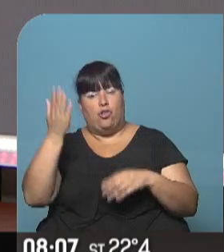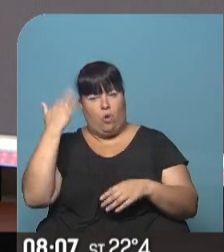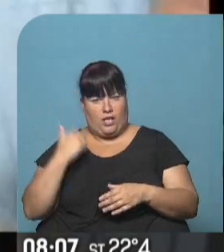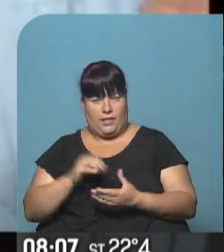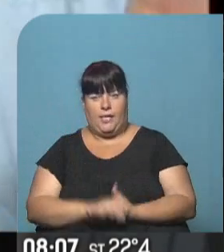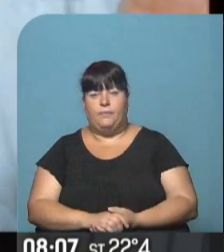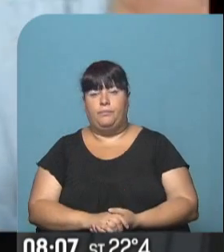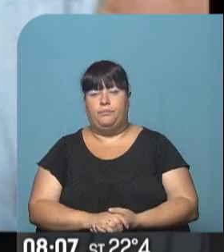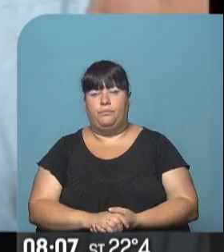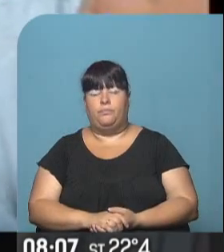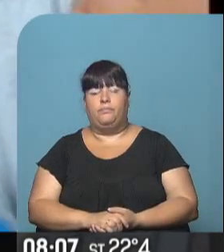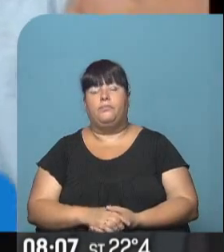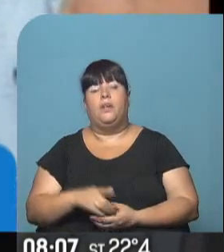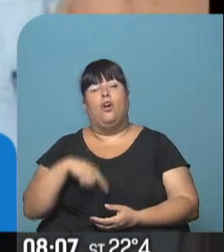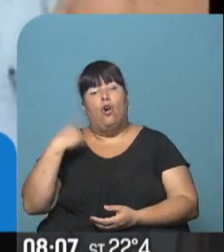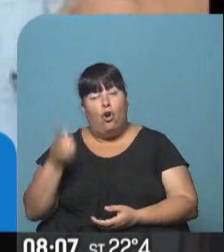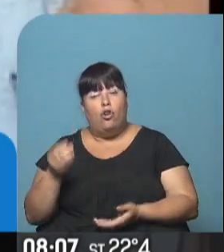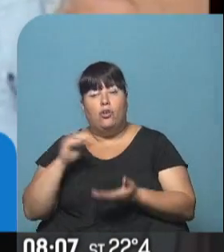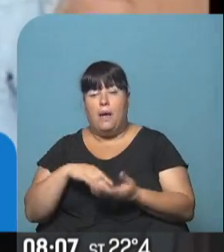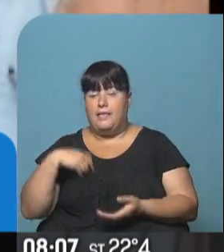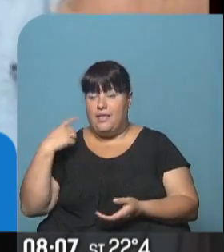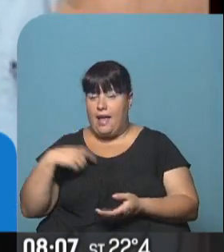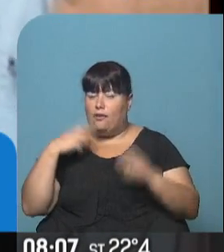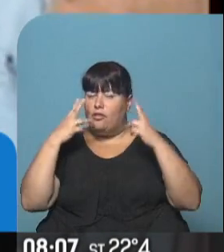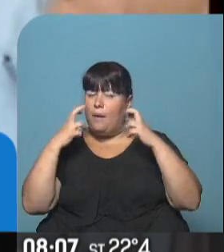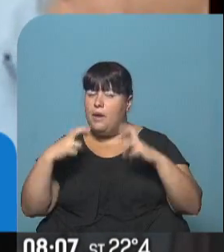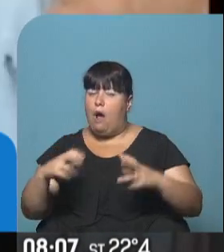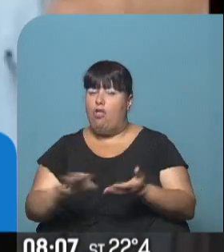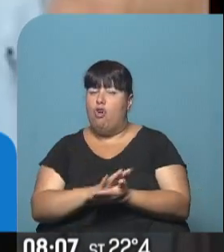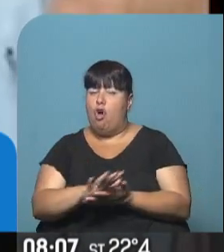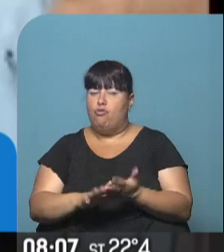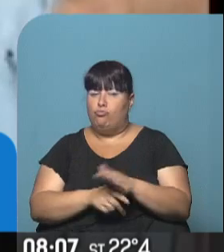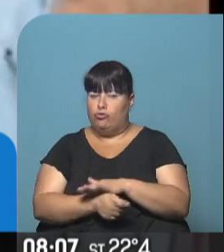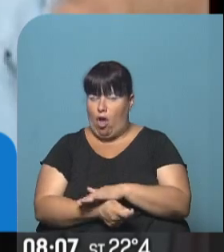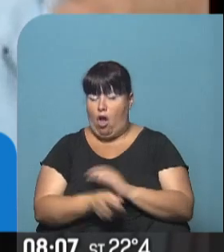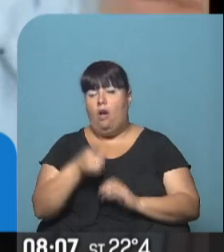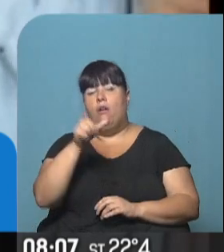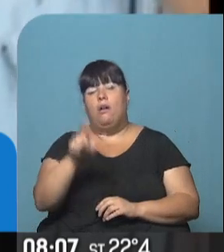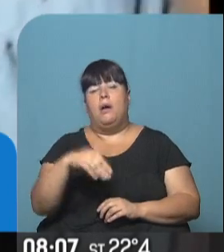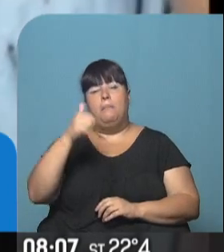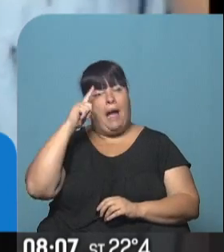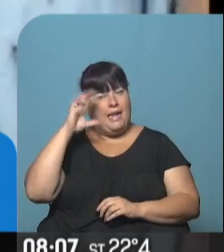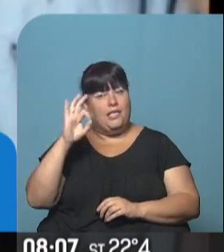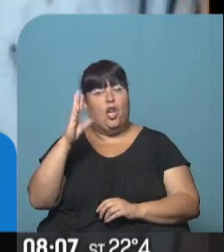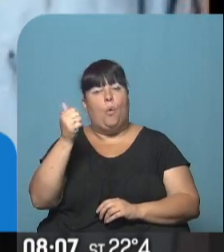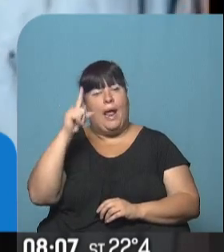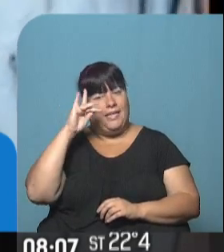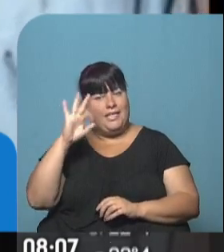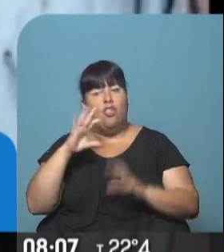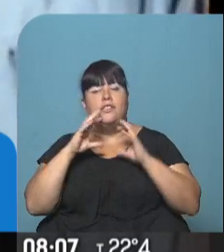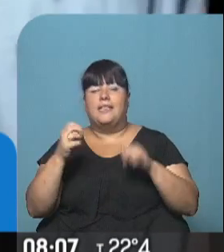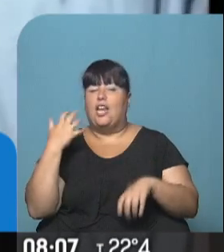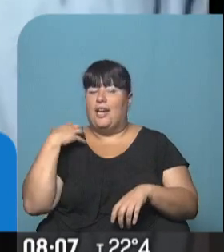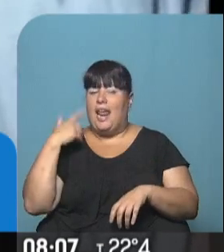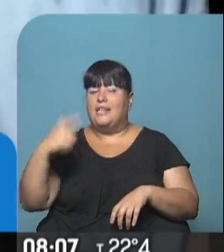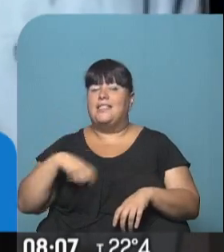de ayer. Otro sindicalista investigado por corrupción. Se trata de Marcelo Balcedo, secretario